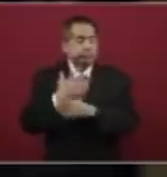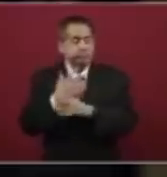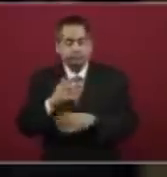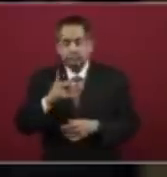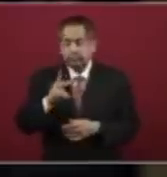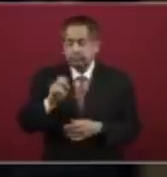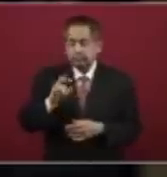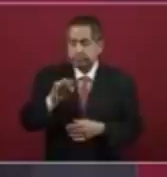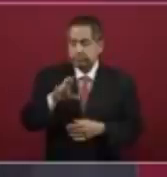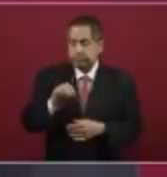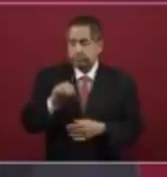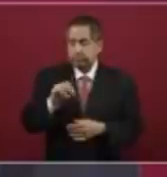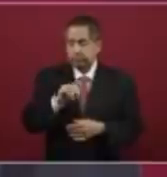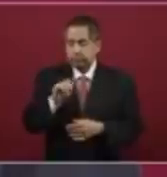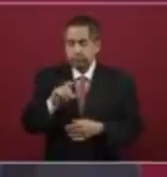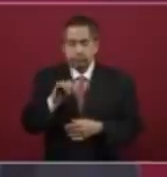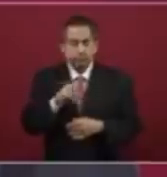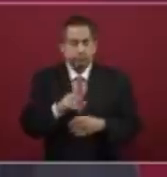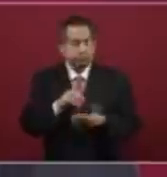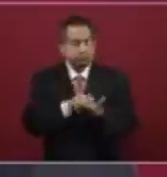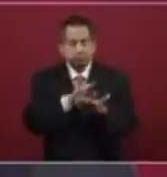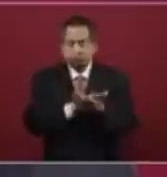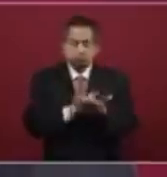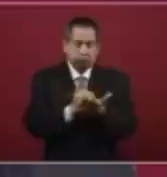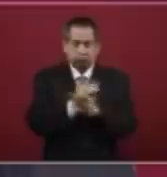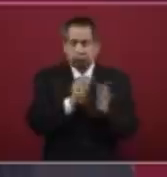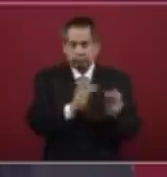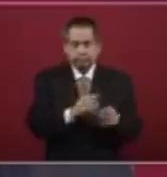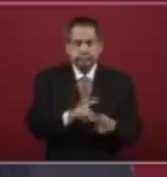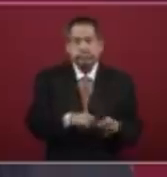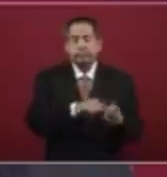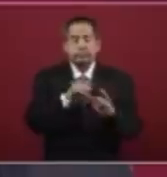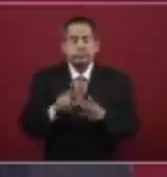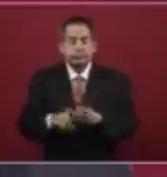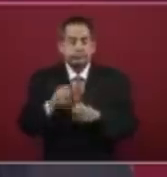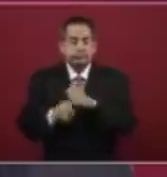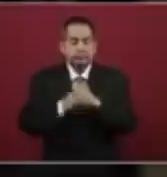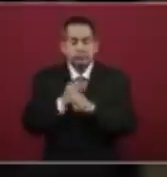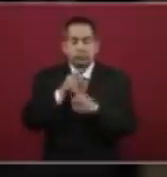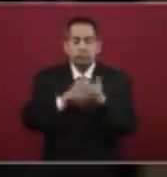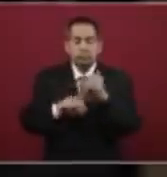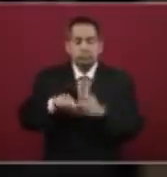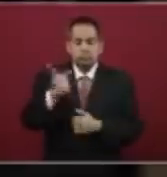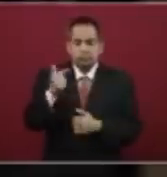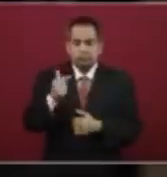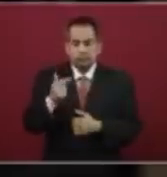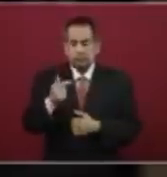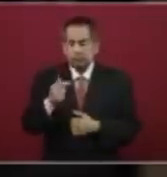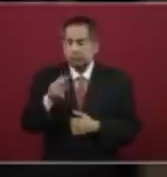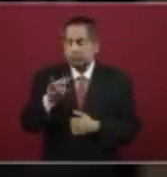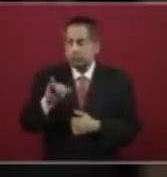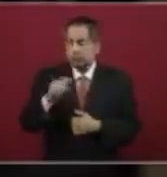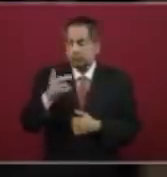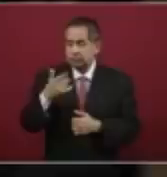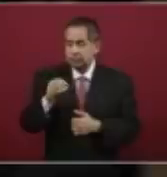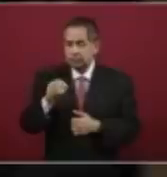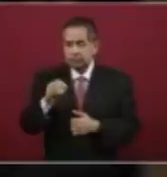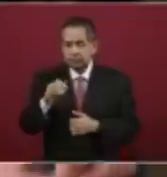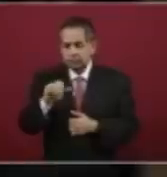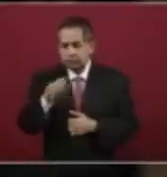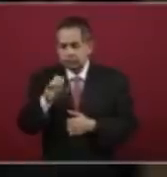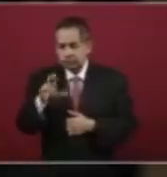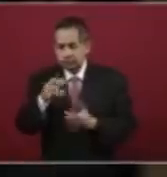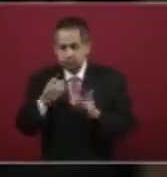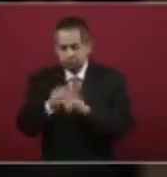Muñoz Ledo. Año 2012, al lado de Virgilio Caballero, nuestro gran amigo, investigamos el Monex Gate junto